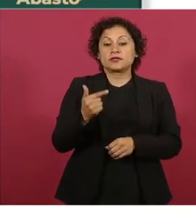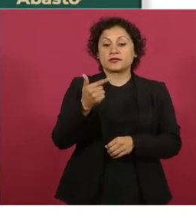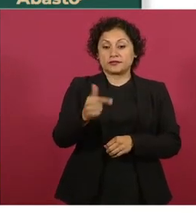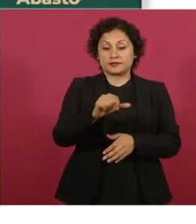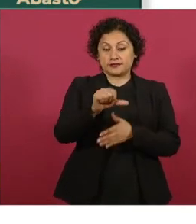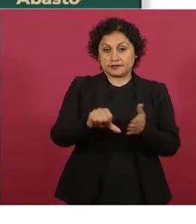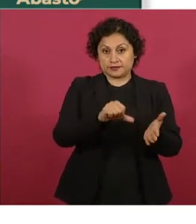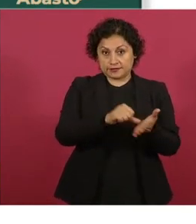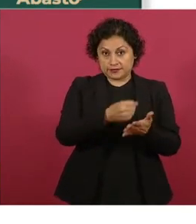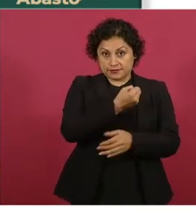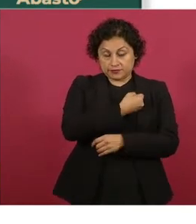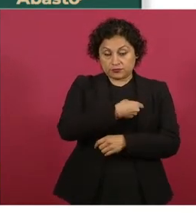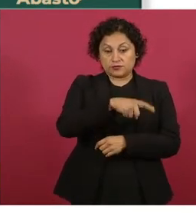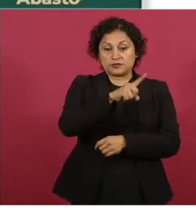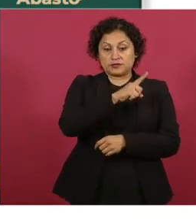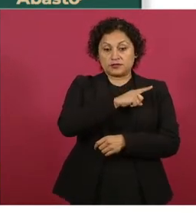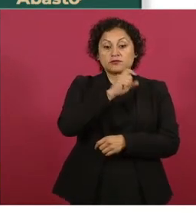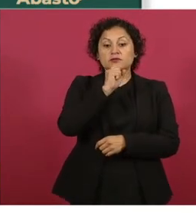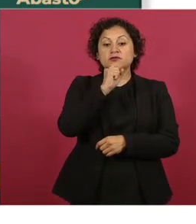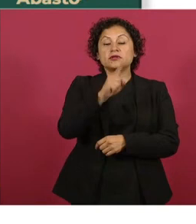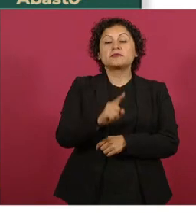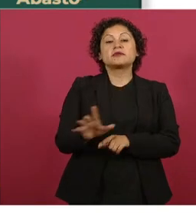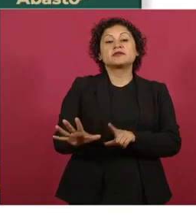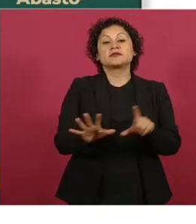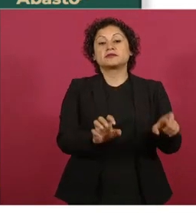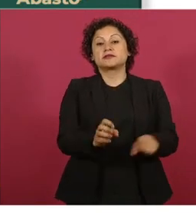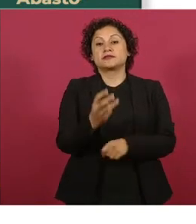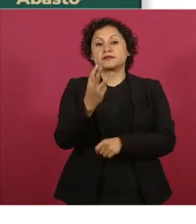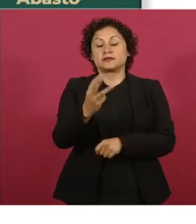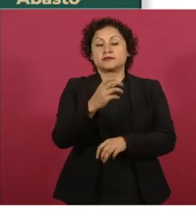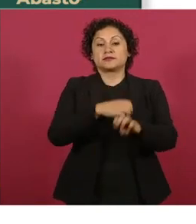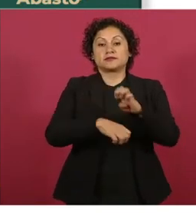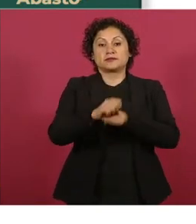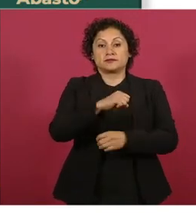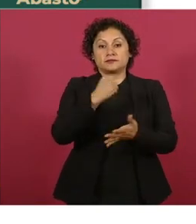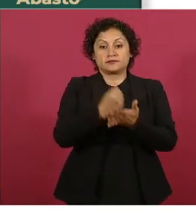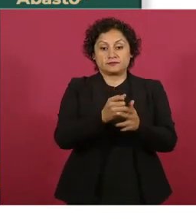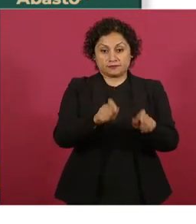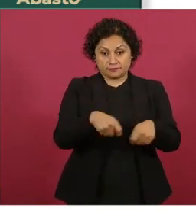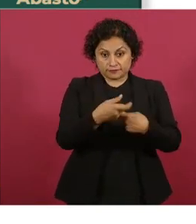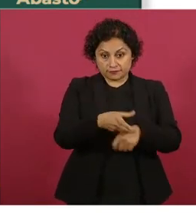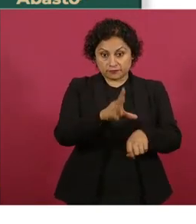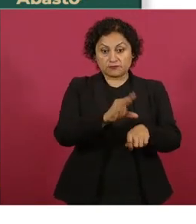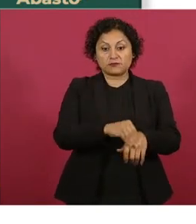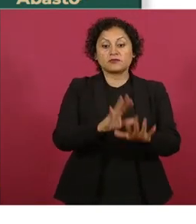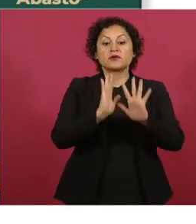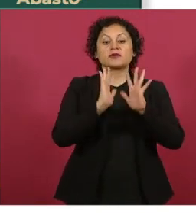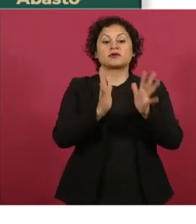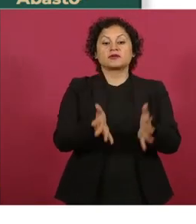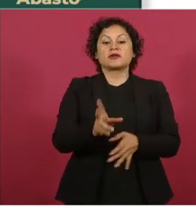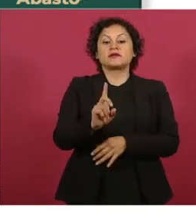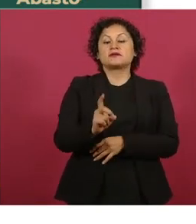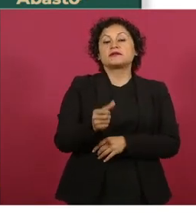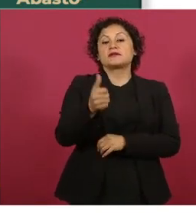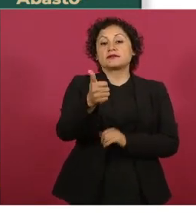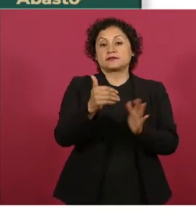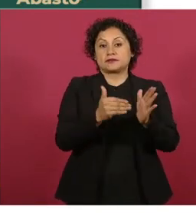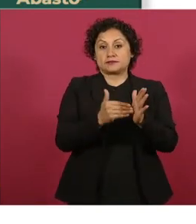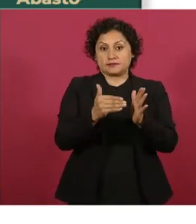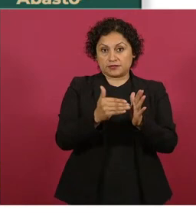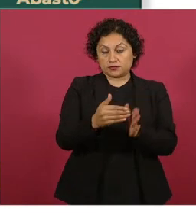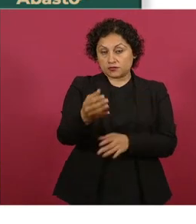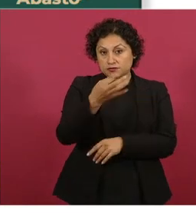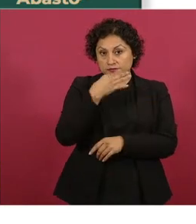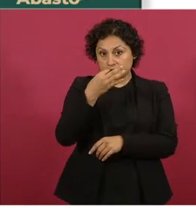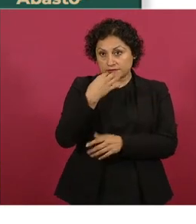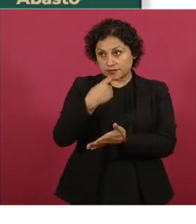tienen 703 claves autorizadas y se han adquirido más de 36 millones de piezas de medicamentos para Chiapas, una